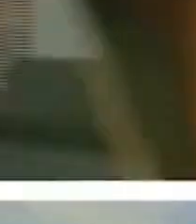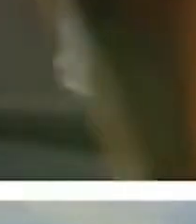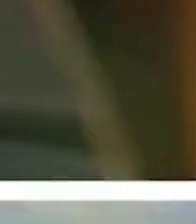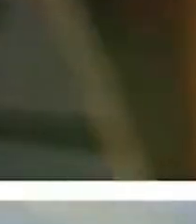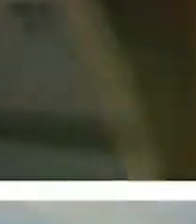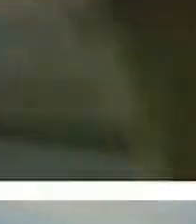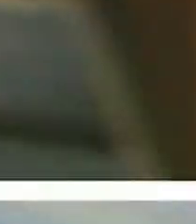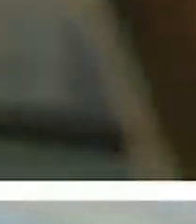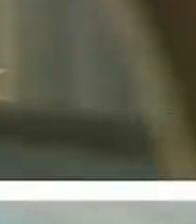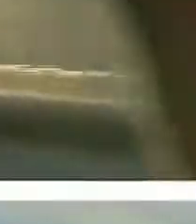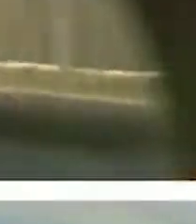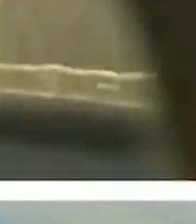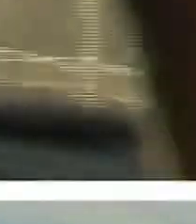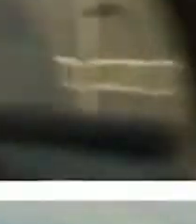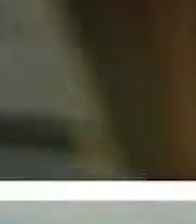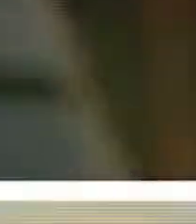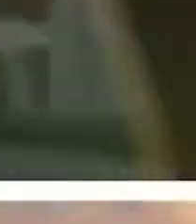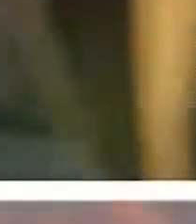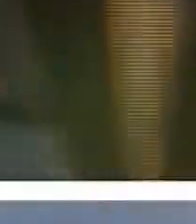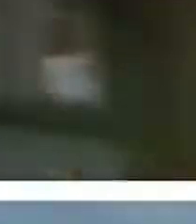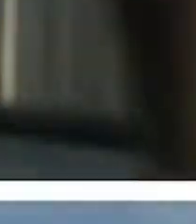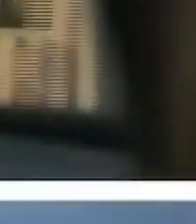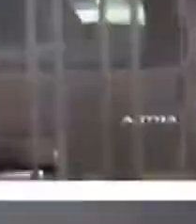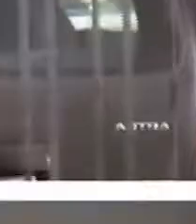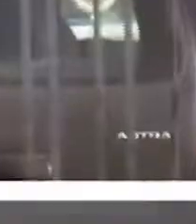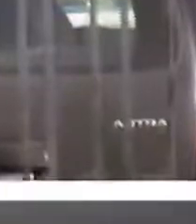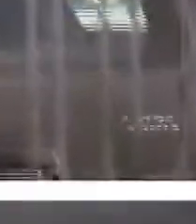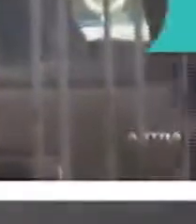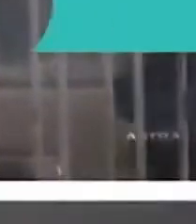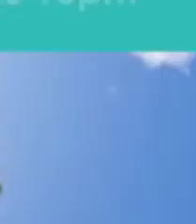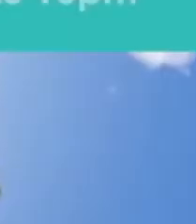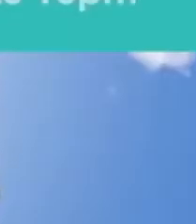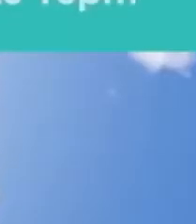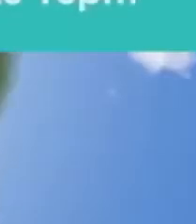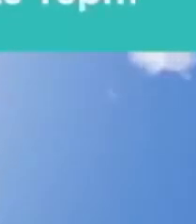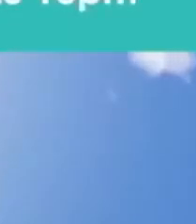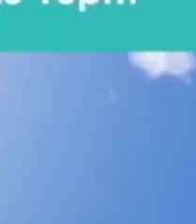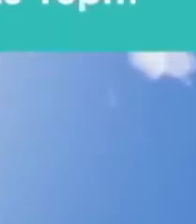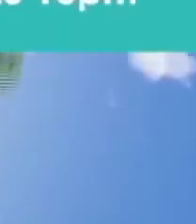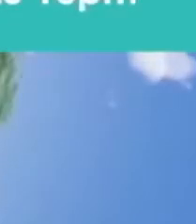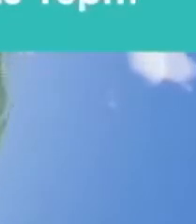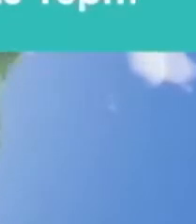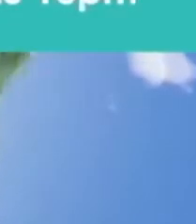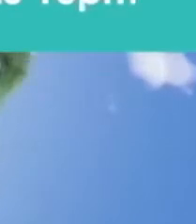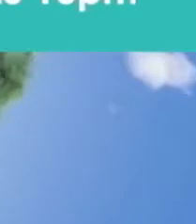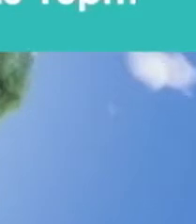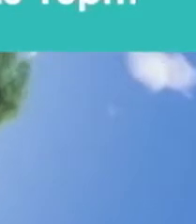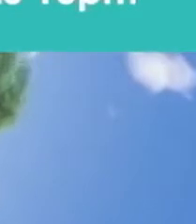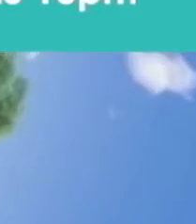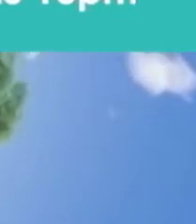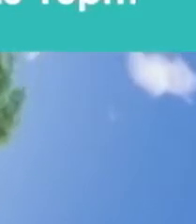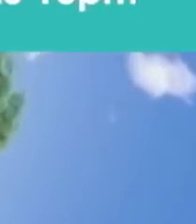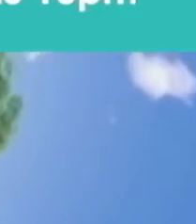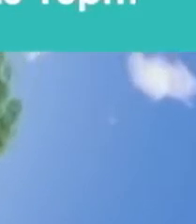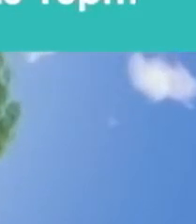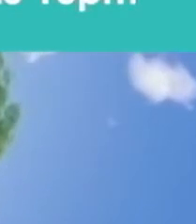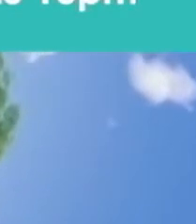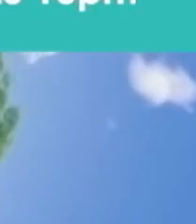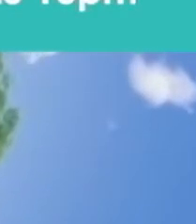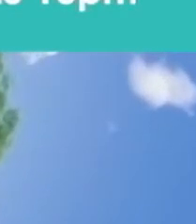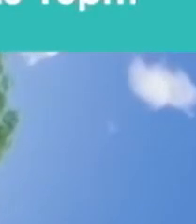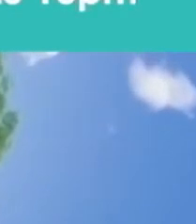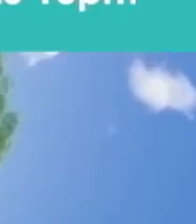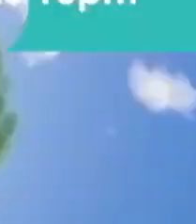traficante de drogas nos desvela cómo actúa la mafia nigeriana en Europa. Global 3000. Todo el mundo está